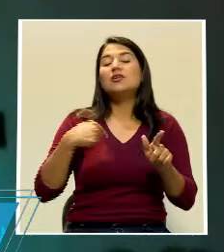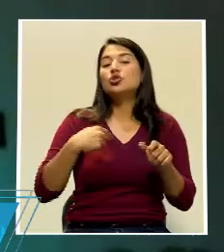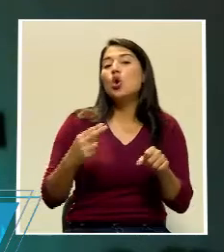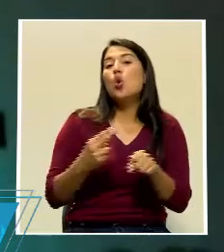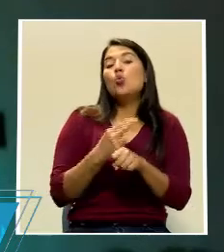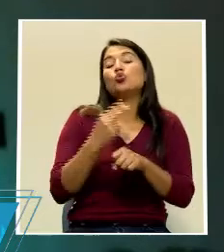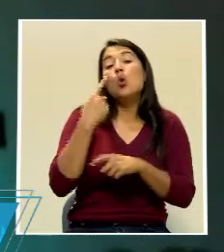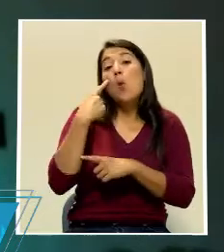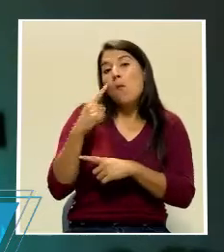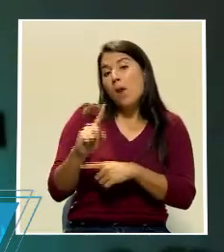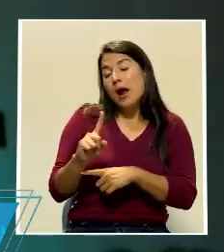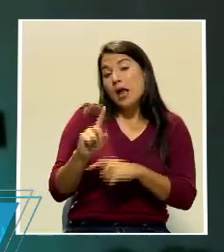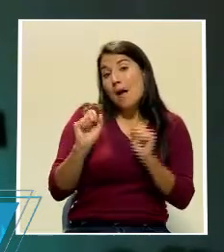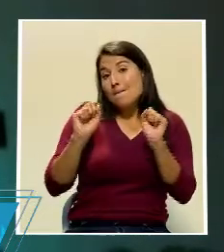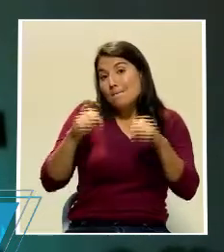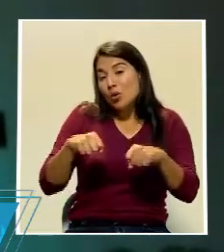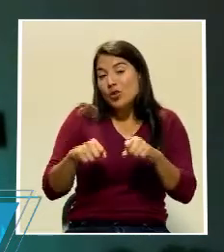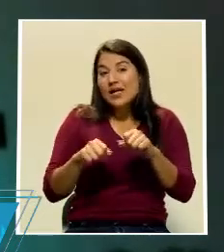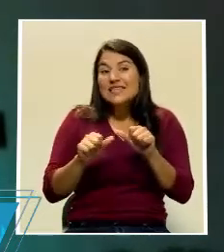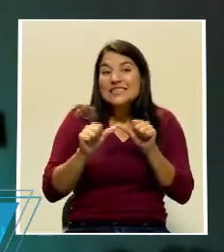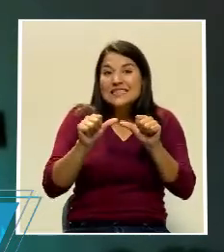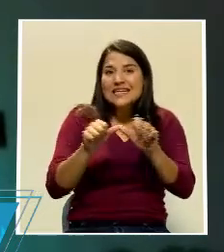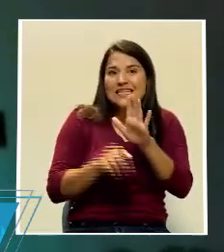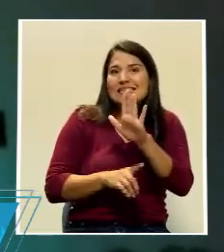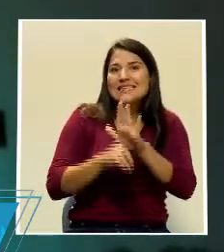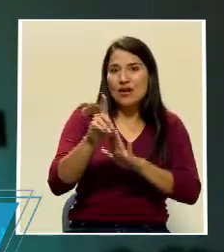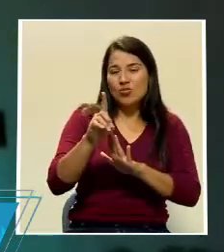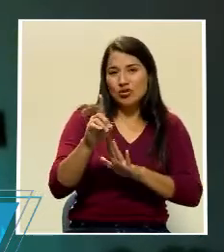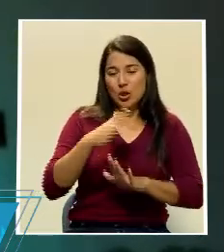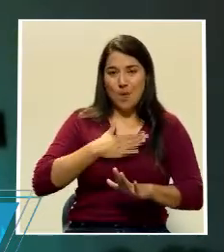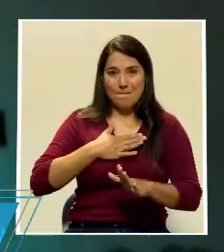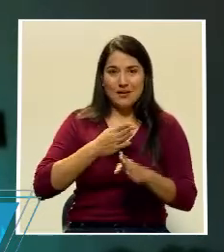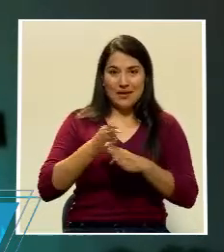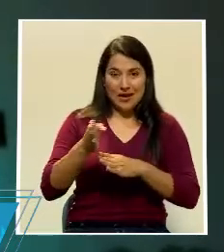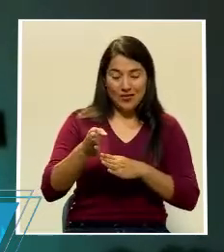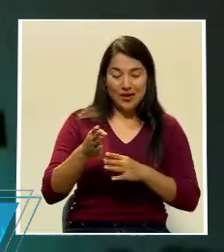para poder seguir desarrollando como la carrera.